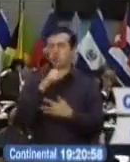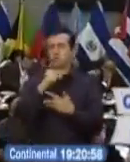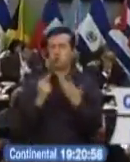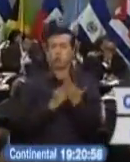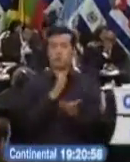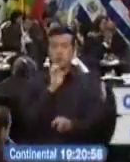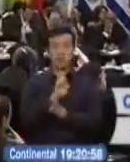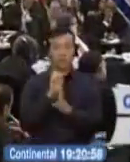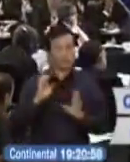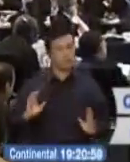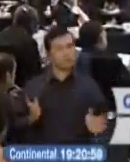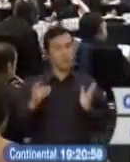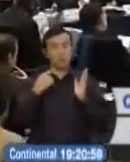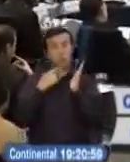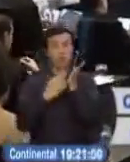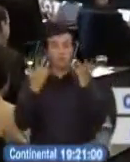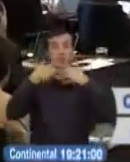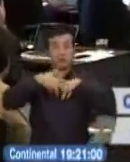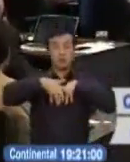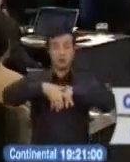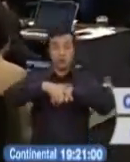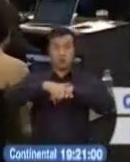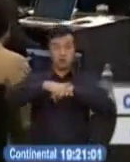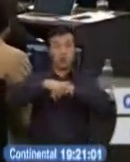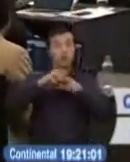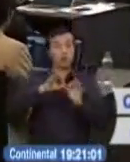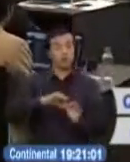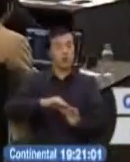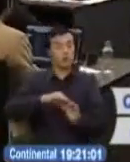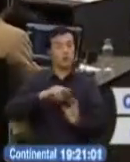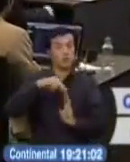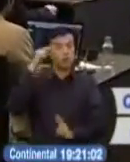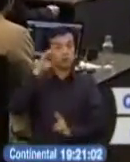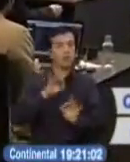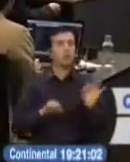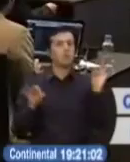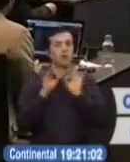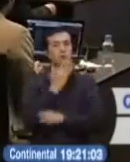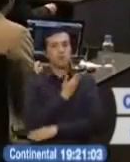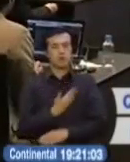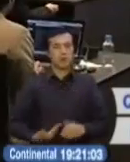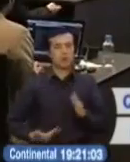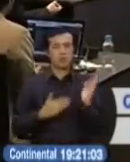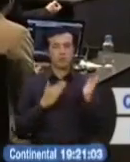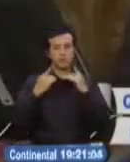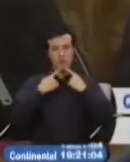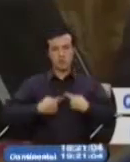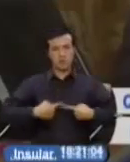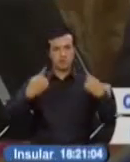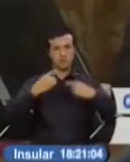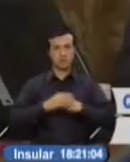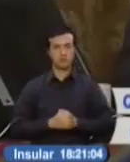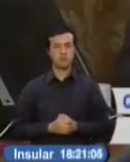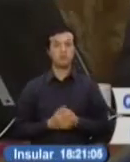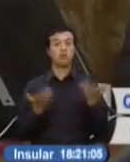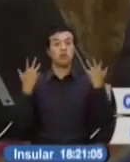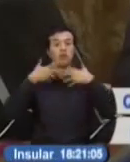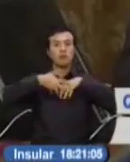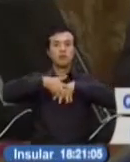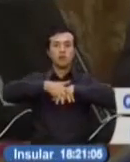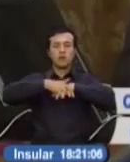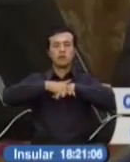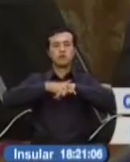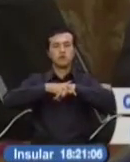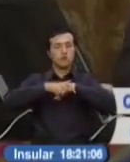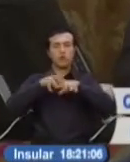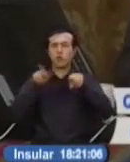impulsados por el Ecuador, como la integración regional, también es vital, advierte el presidente pro tempore del organismo. La integración es un denominador